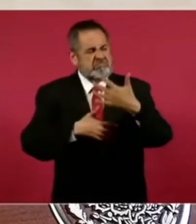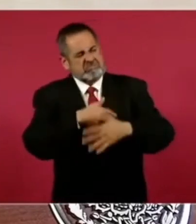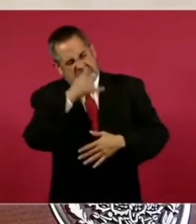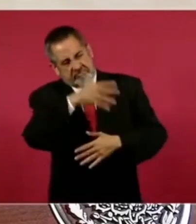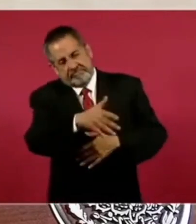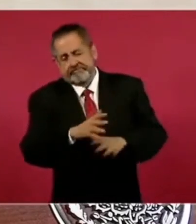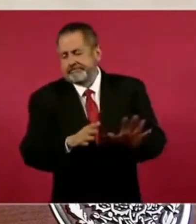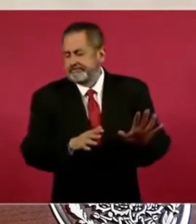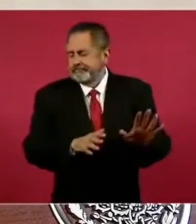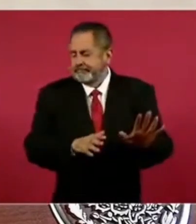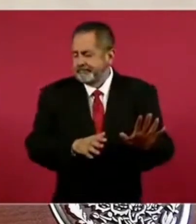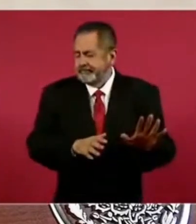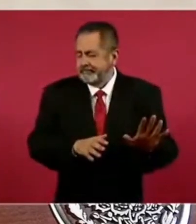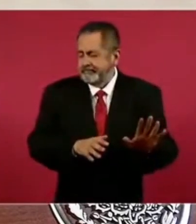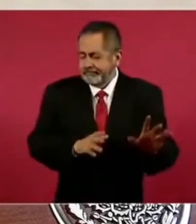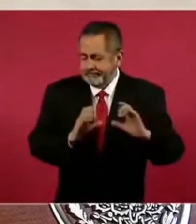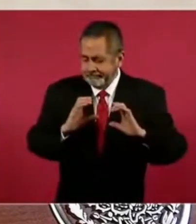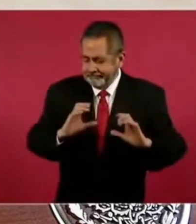y